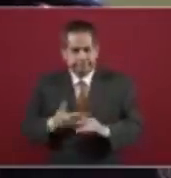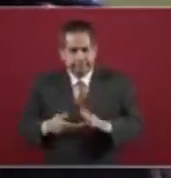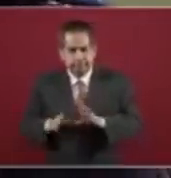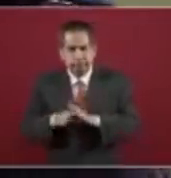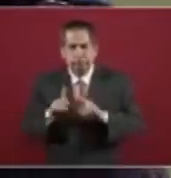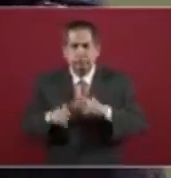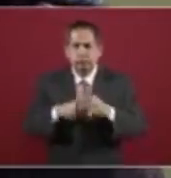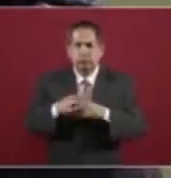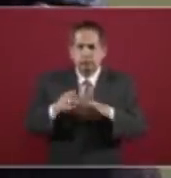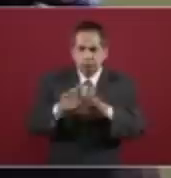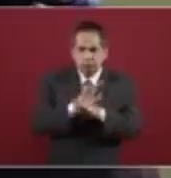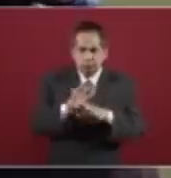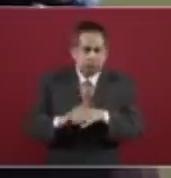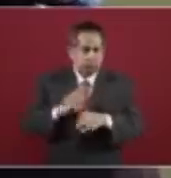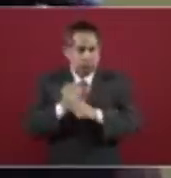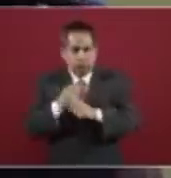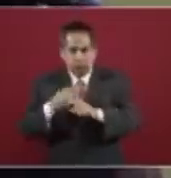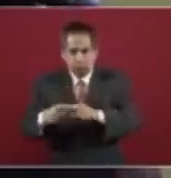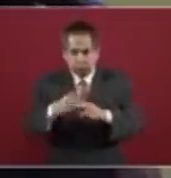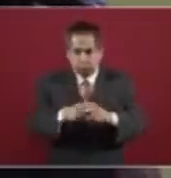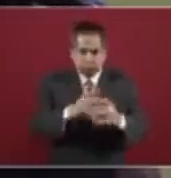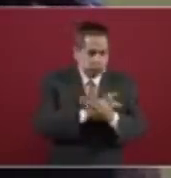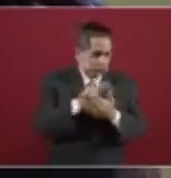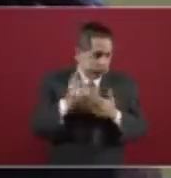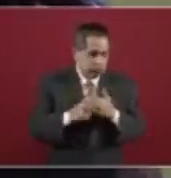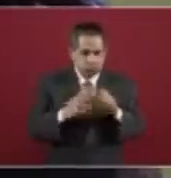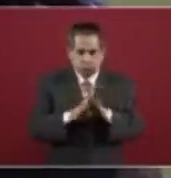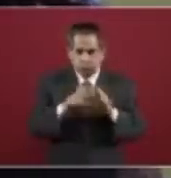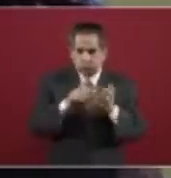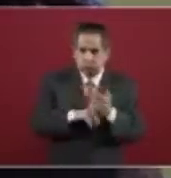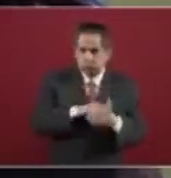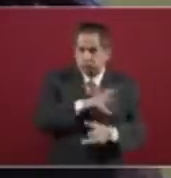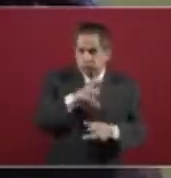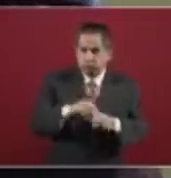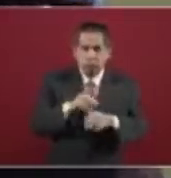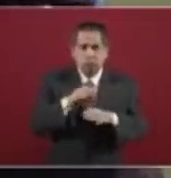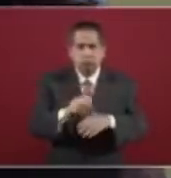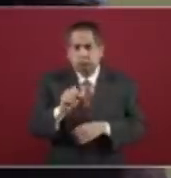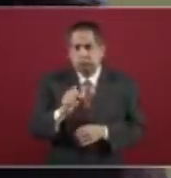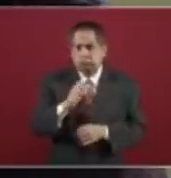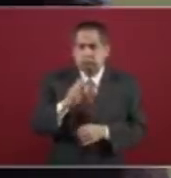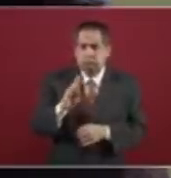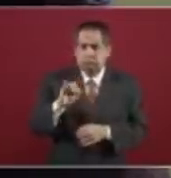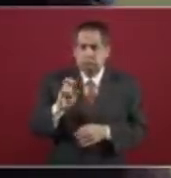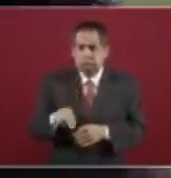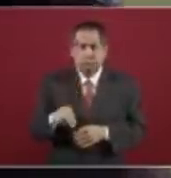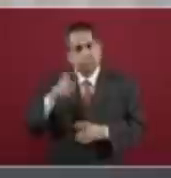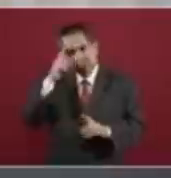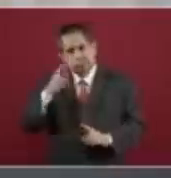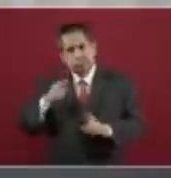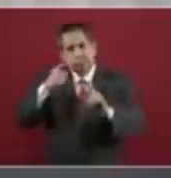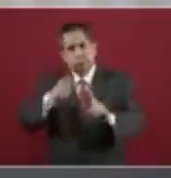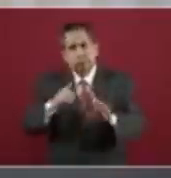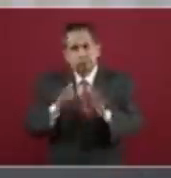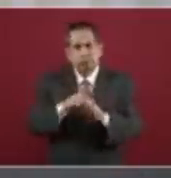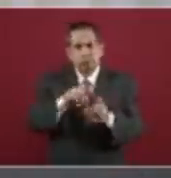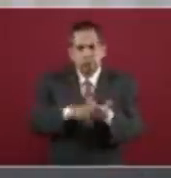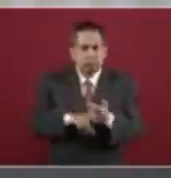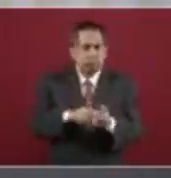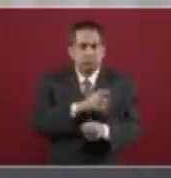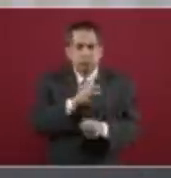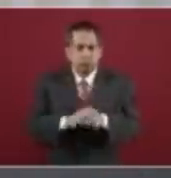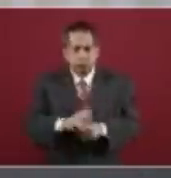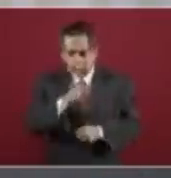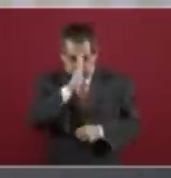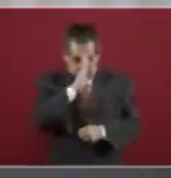los cambios para todos los programas y sobre todo los programas integrales de bienestar, donde su objetivo es que llegue de manera